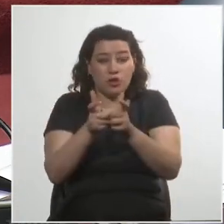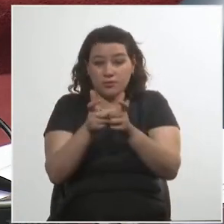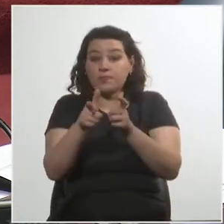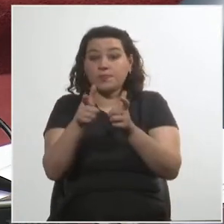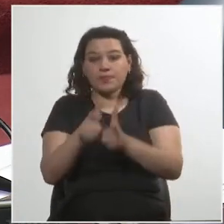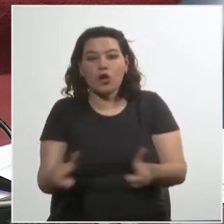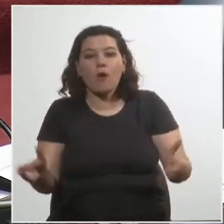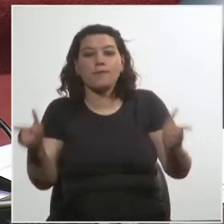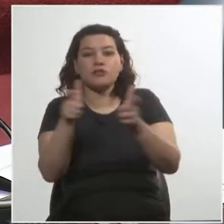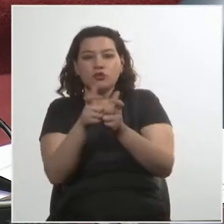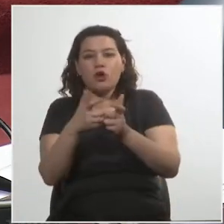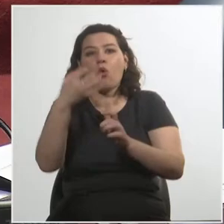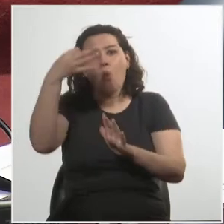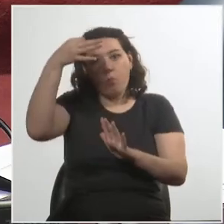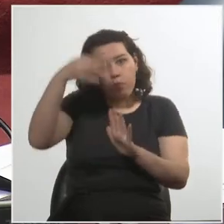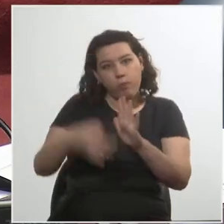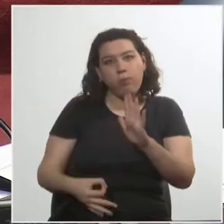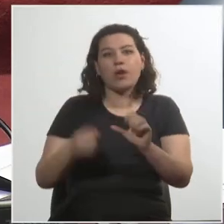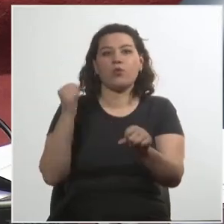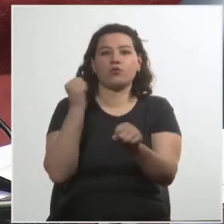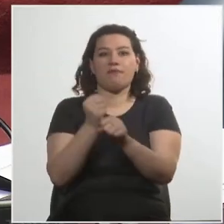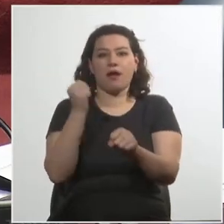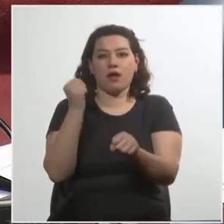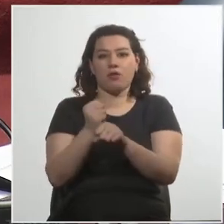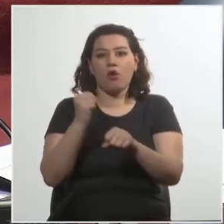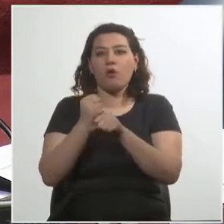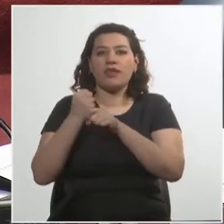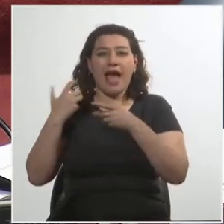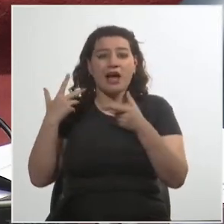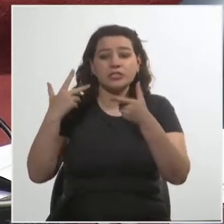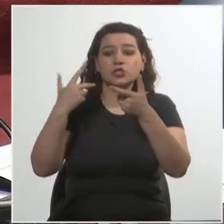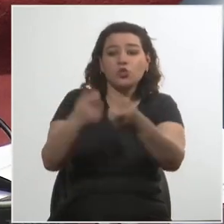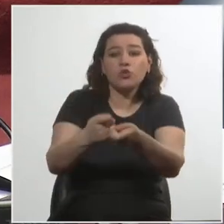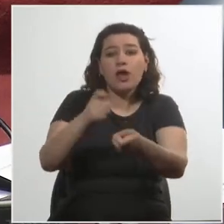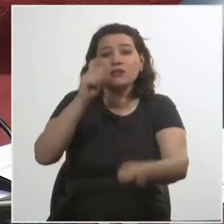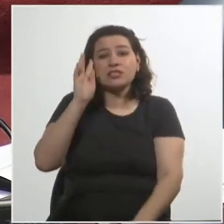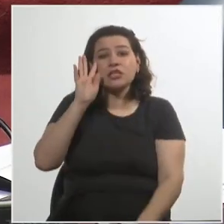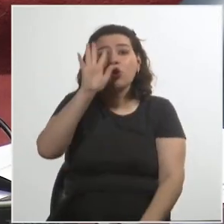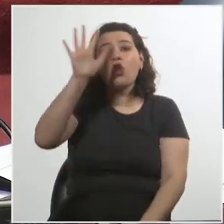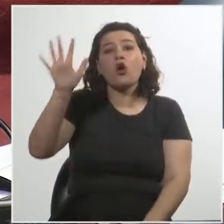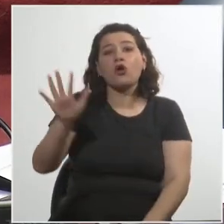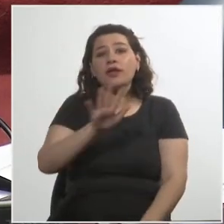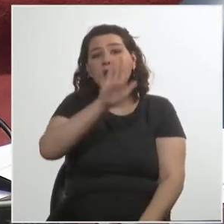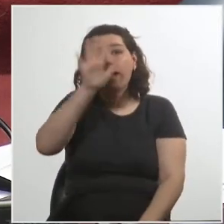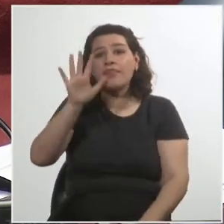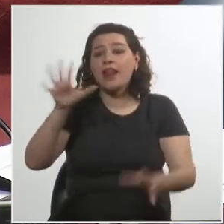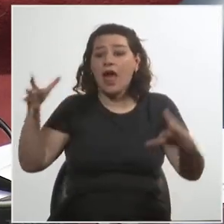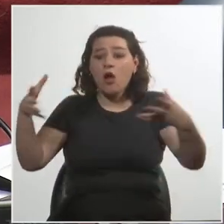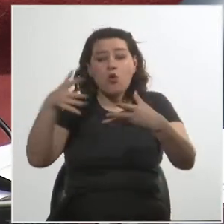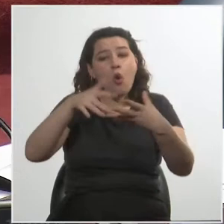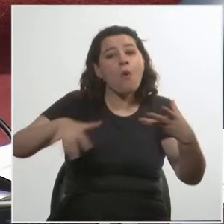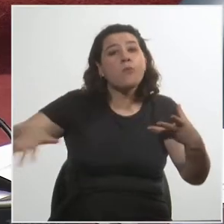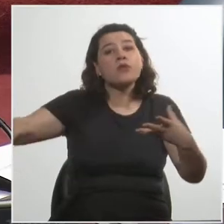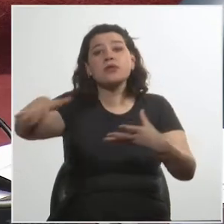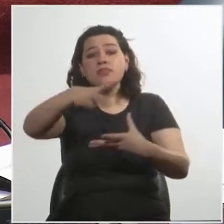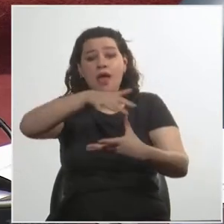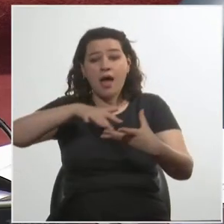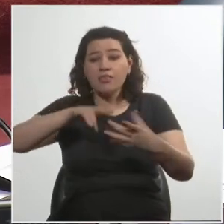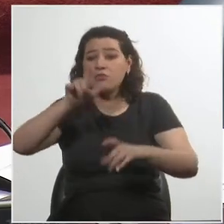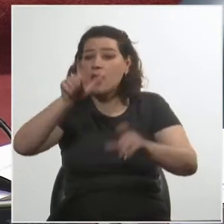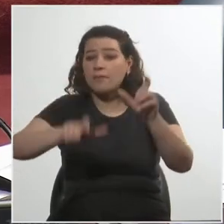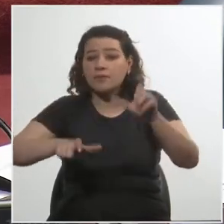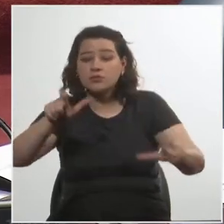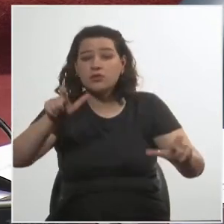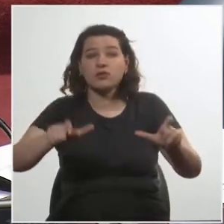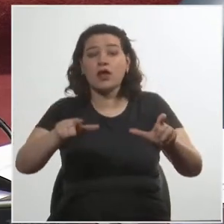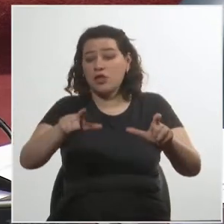comisión va a cumplir una labor de reparación psicológica de la comunidad de una parte de la comunidad